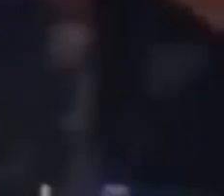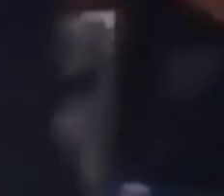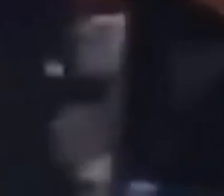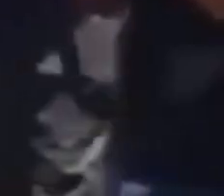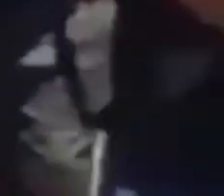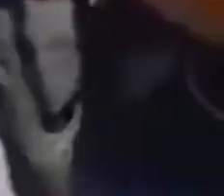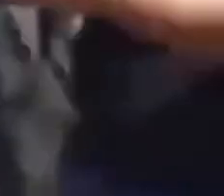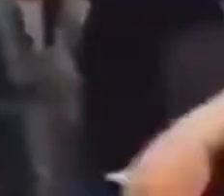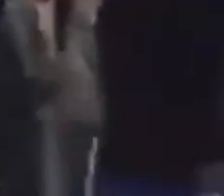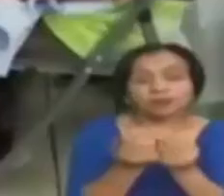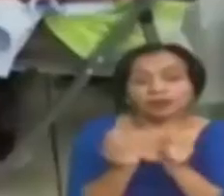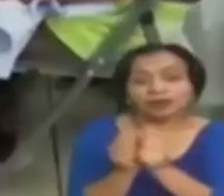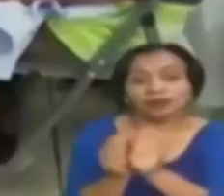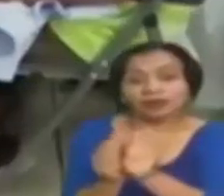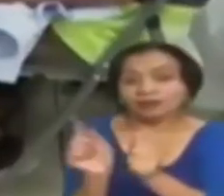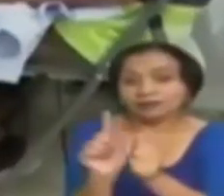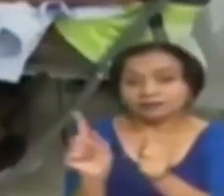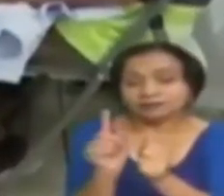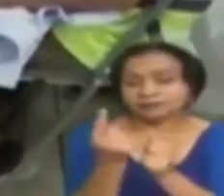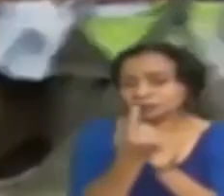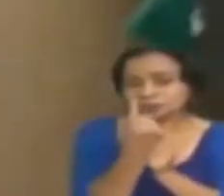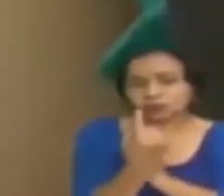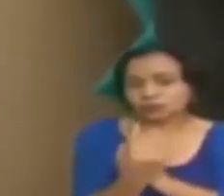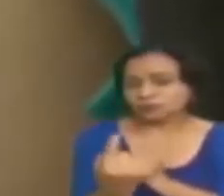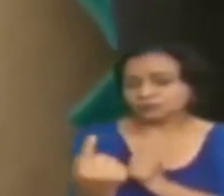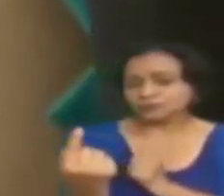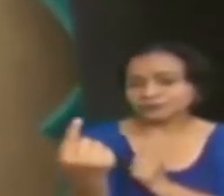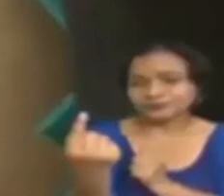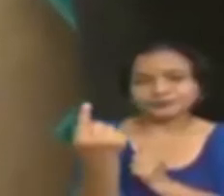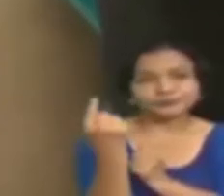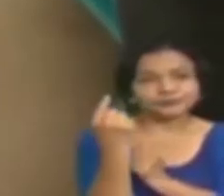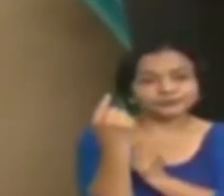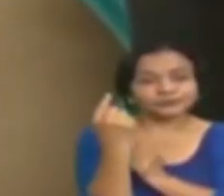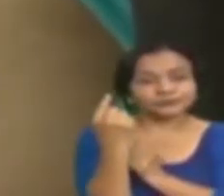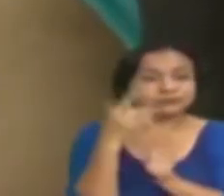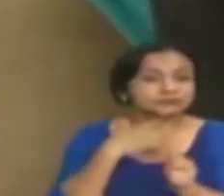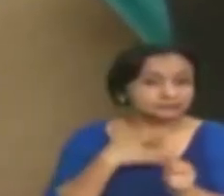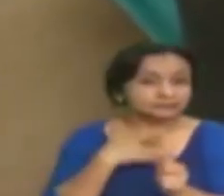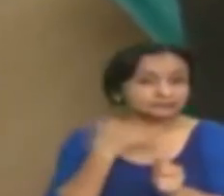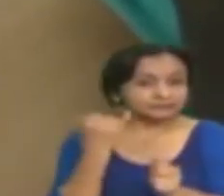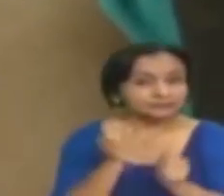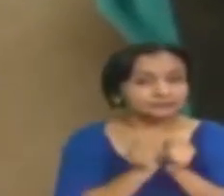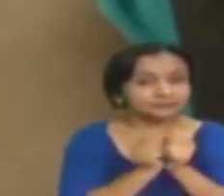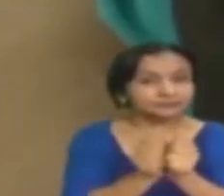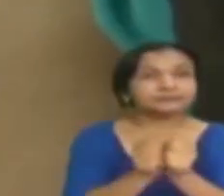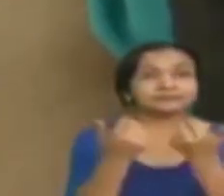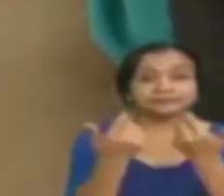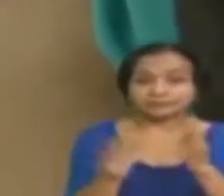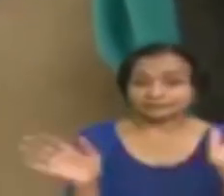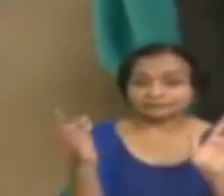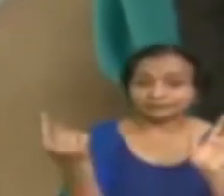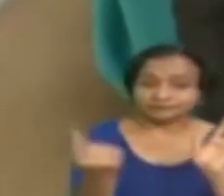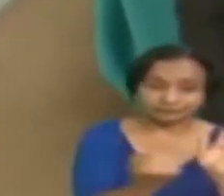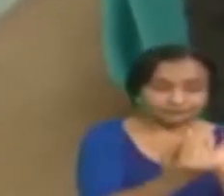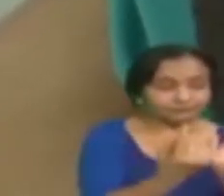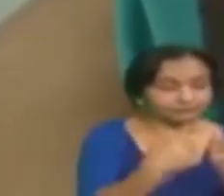y pidiéndole a Dios que nos ayude a resguardar la salud. Y no solo es la vacuna, como sabemos, son todas las medidas